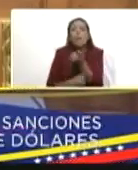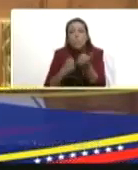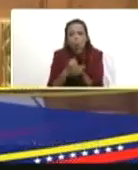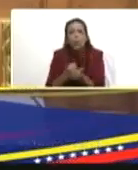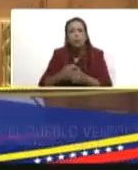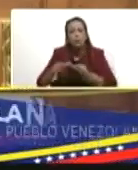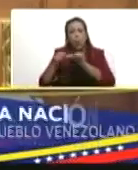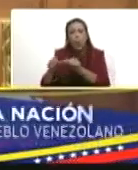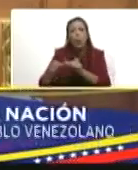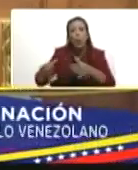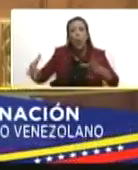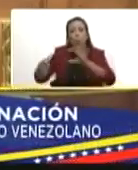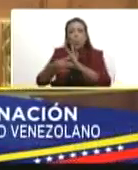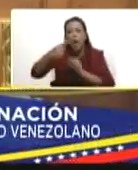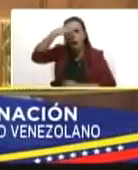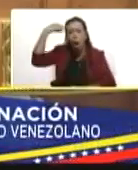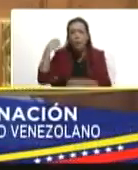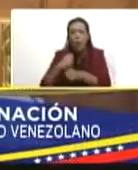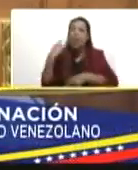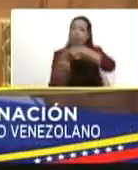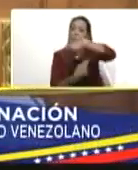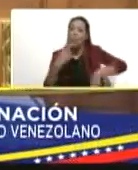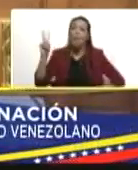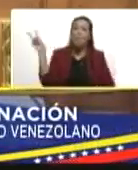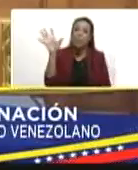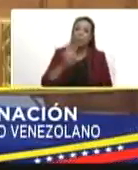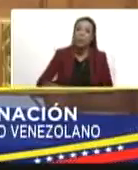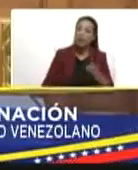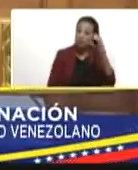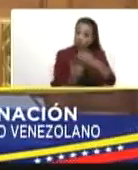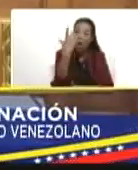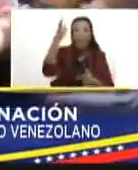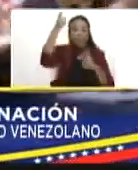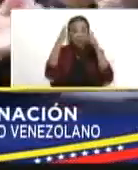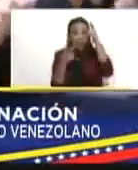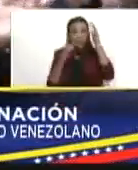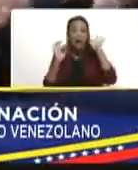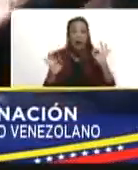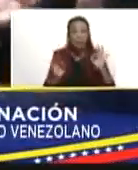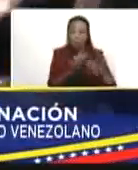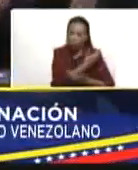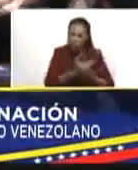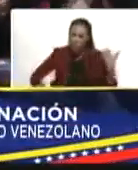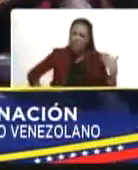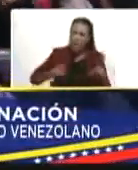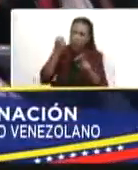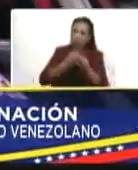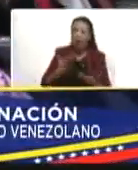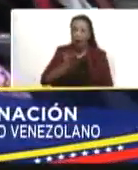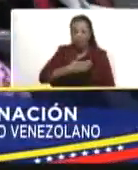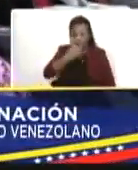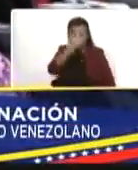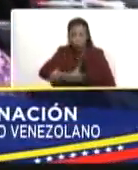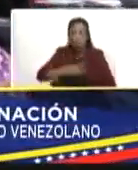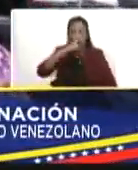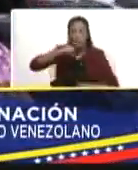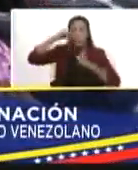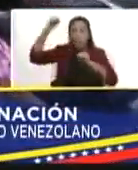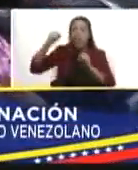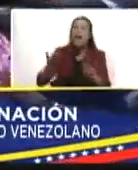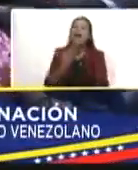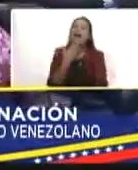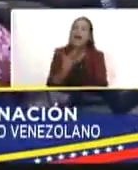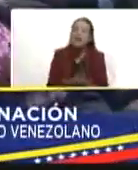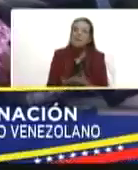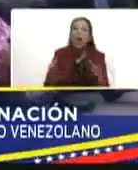restricto la clase Obrera a la Revolución bolivariana fundada por Chávez a su presidente obrero Nicolás Maduro le agradezco a la clase